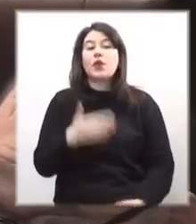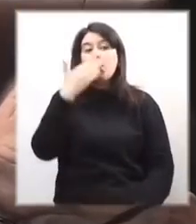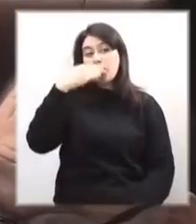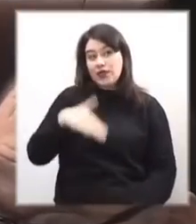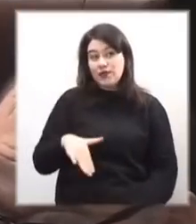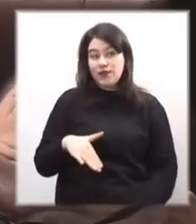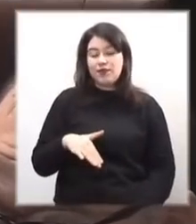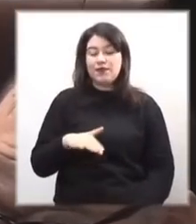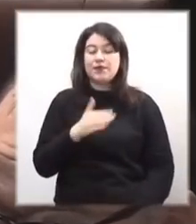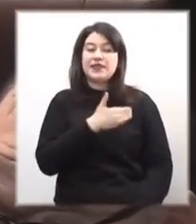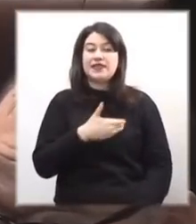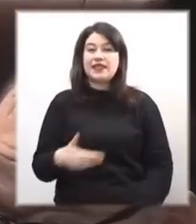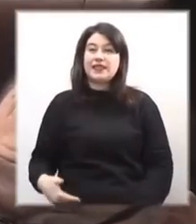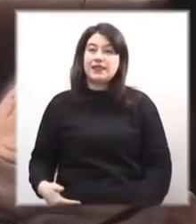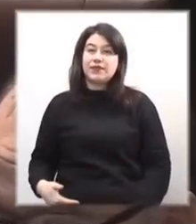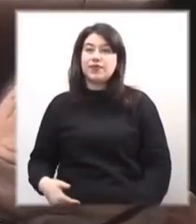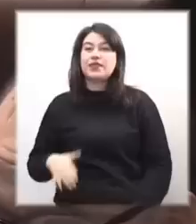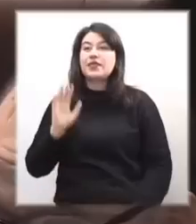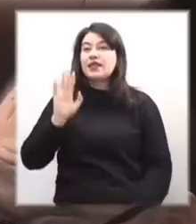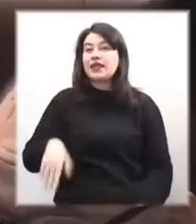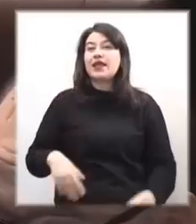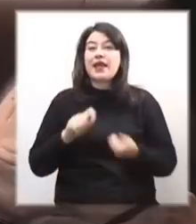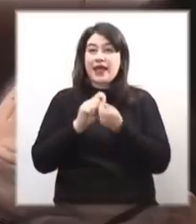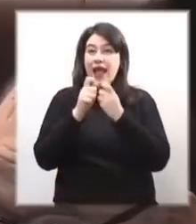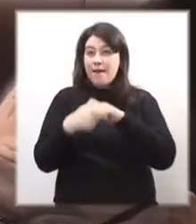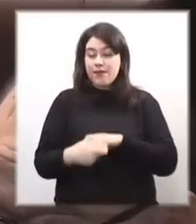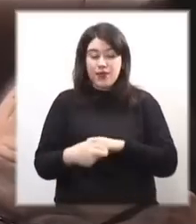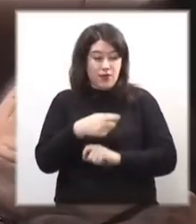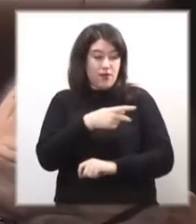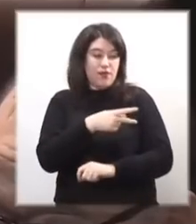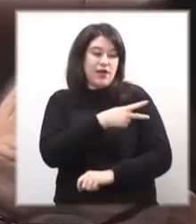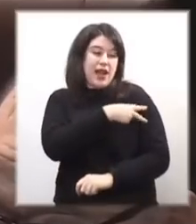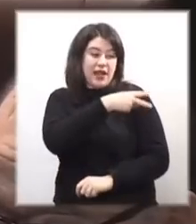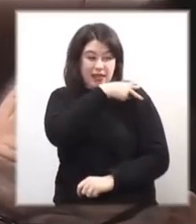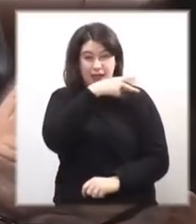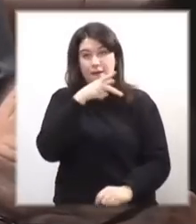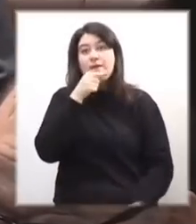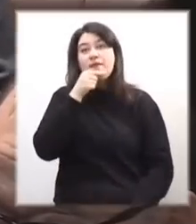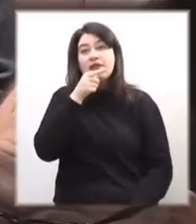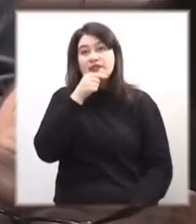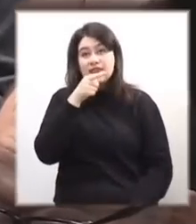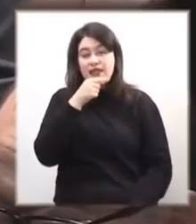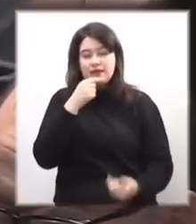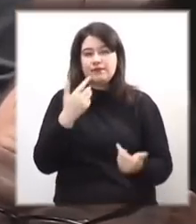Por último, presidente, con relación a los cambios en las jerarquías de la policía.